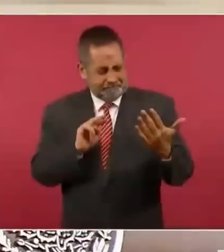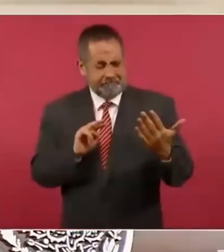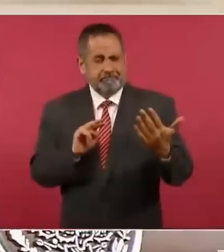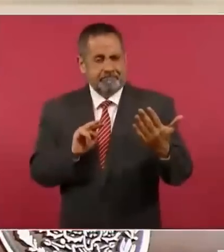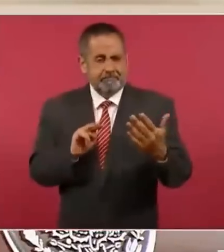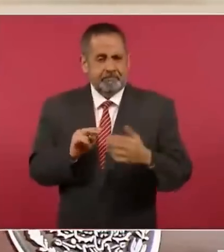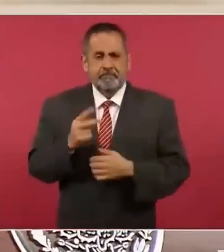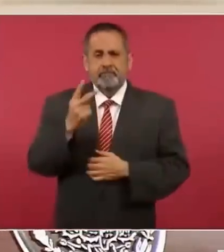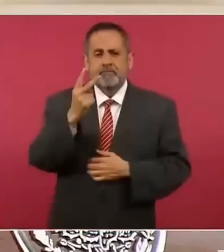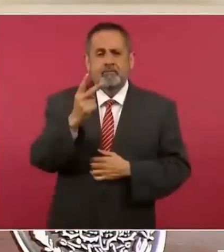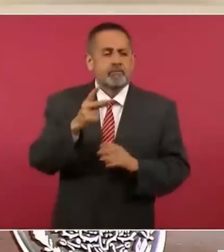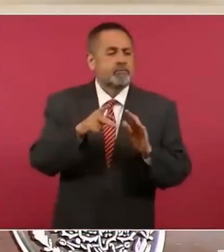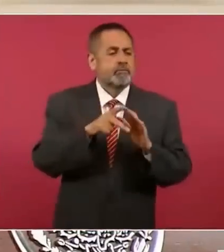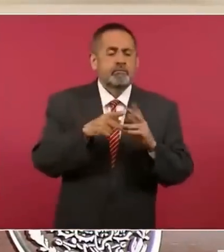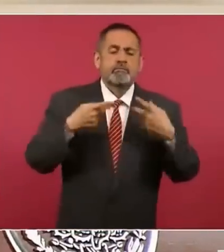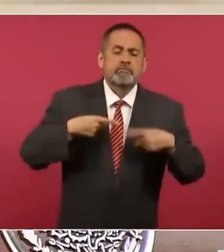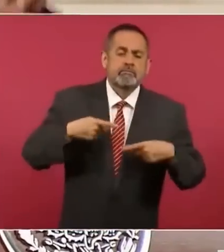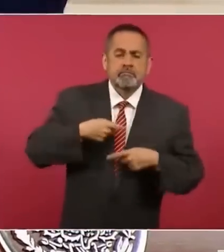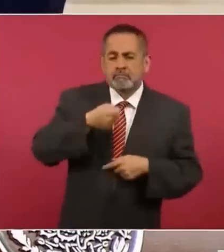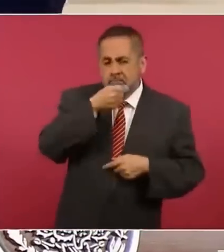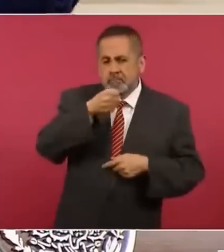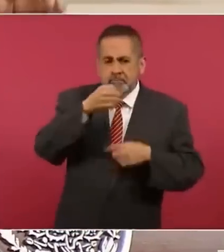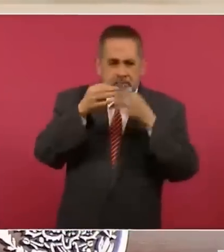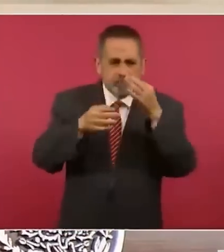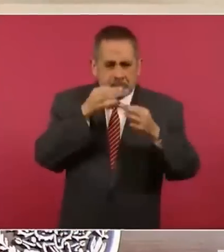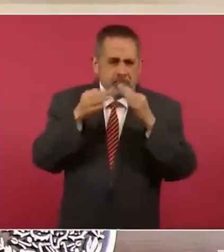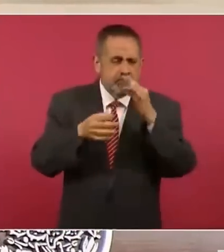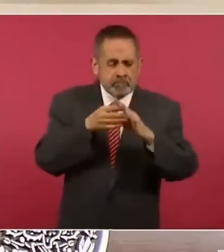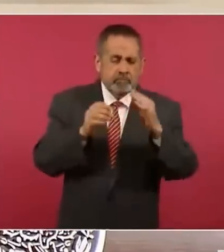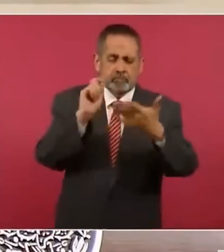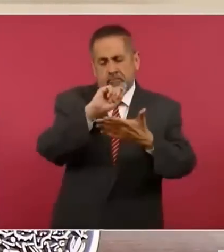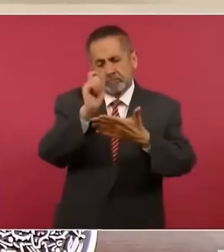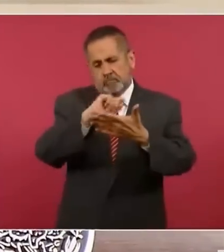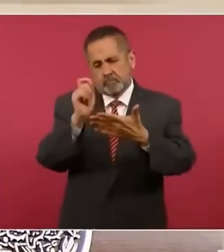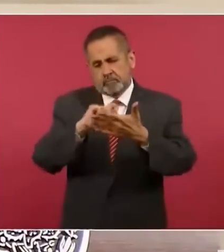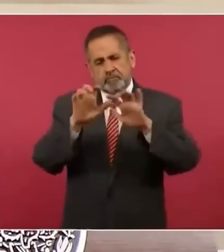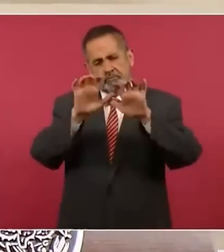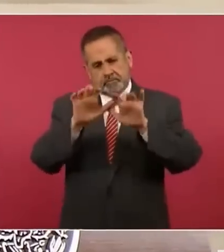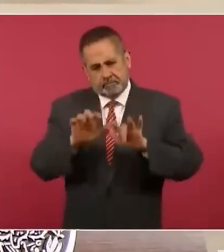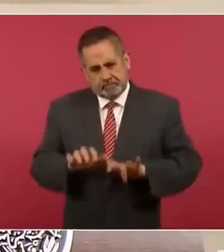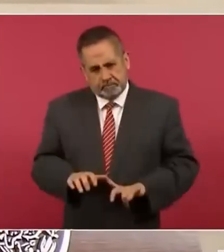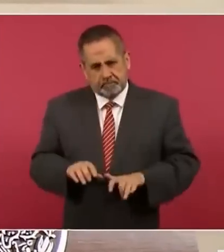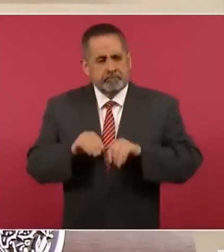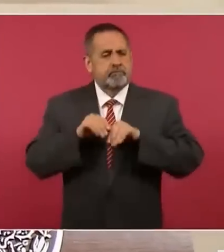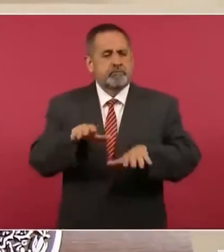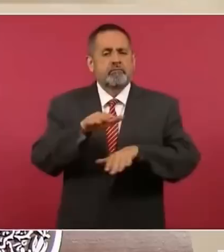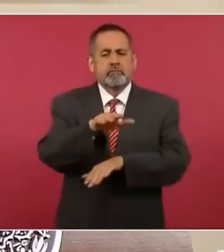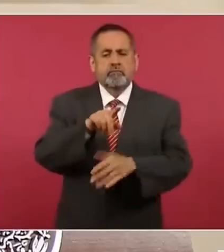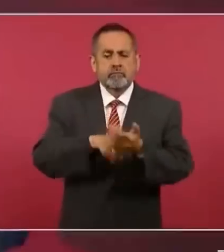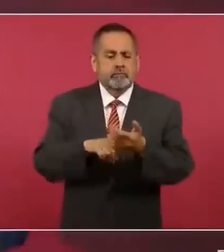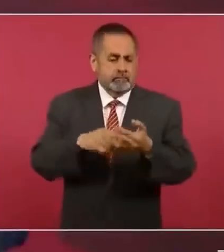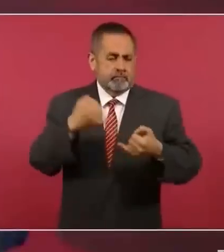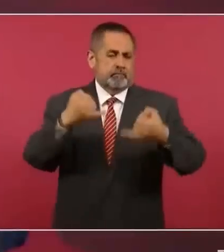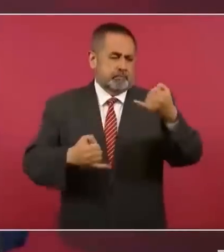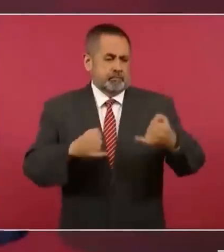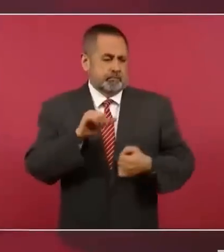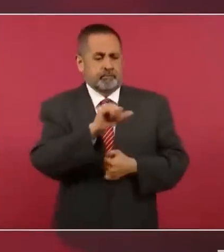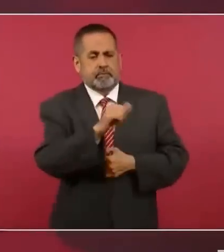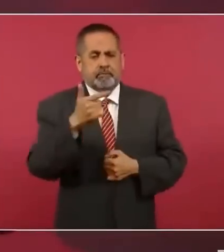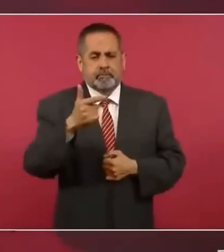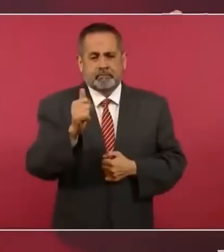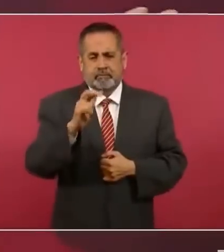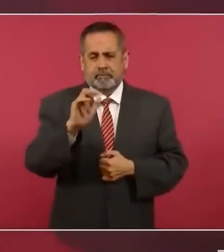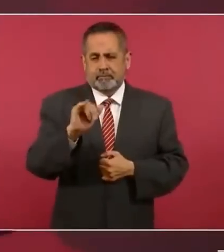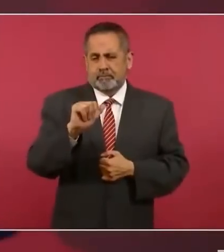Son dos periodistas que hacen un reportaje sobre el juicio. Algo